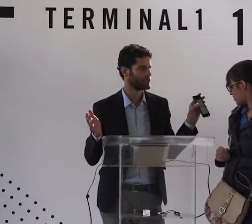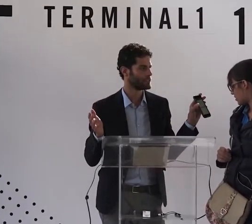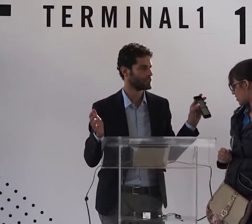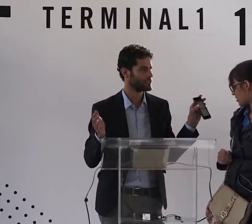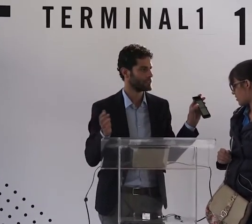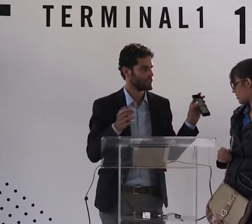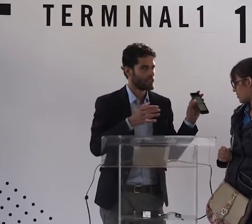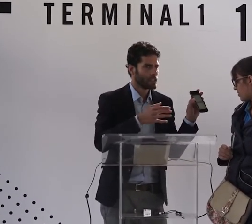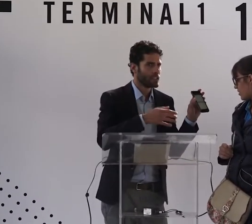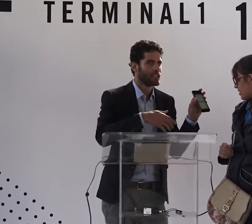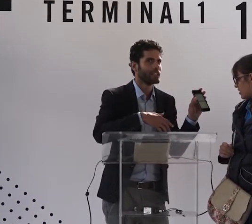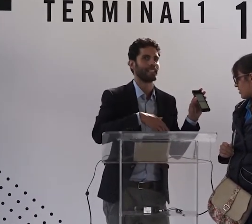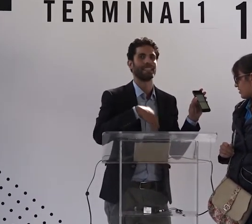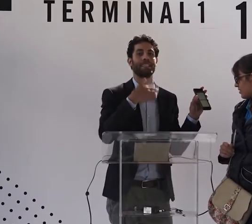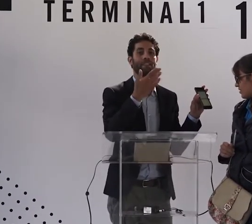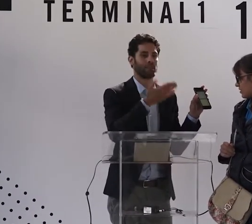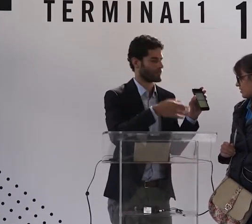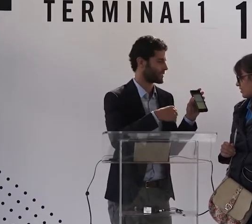ejemplo